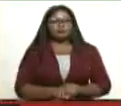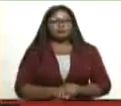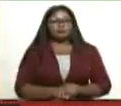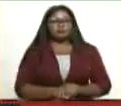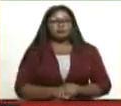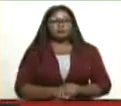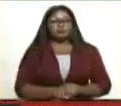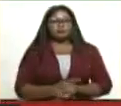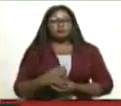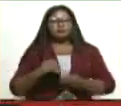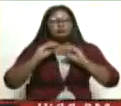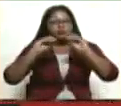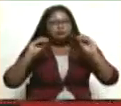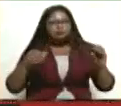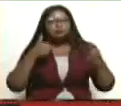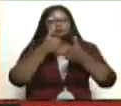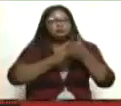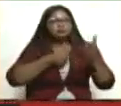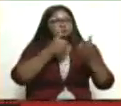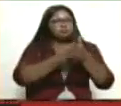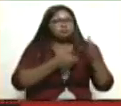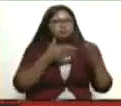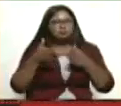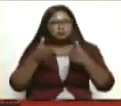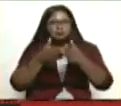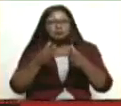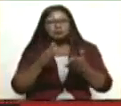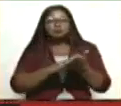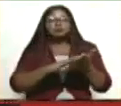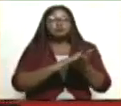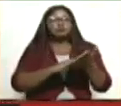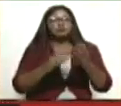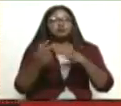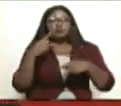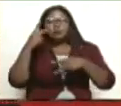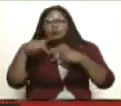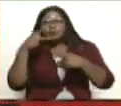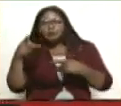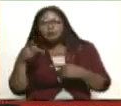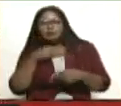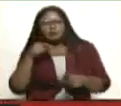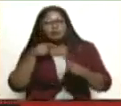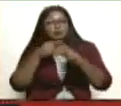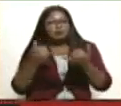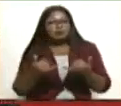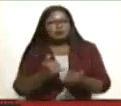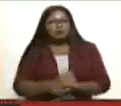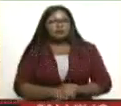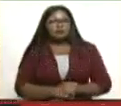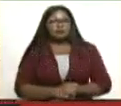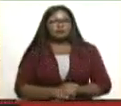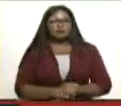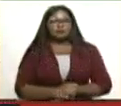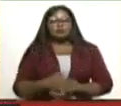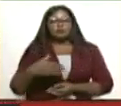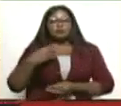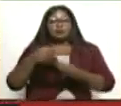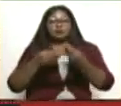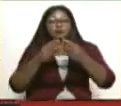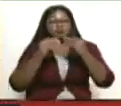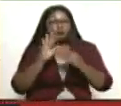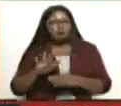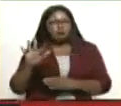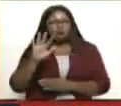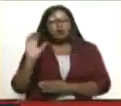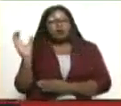Ese llamado a persistir en un camino de solución política al conflicto es para toda Colombia y